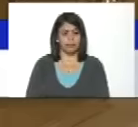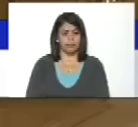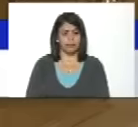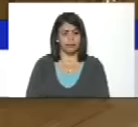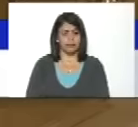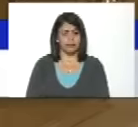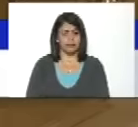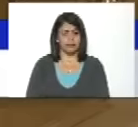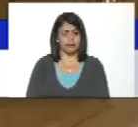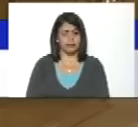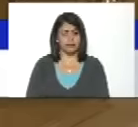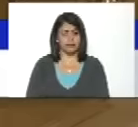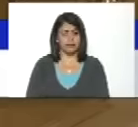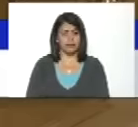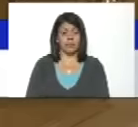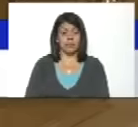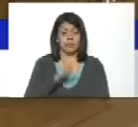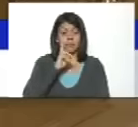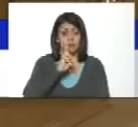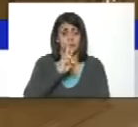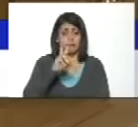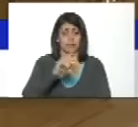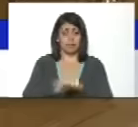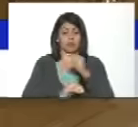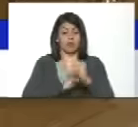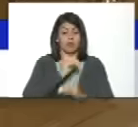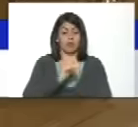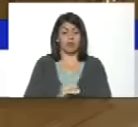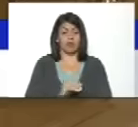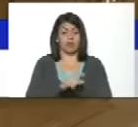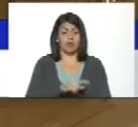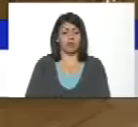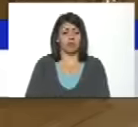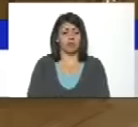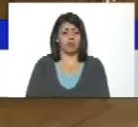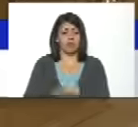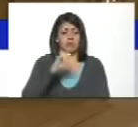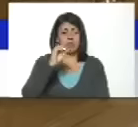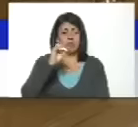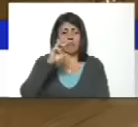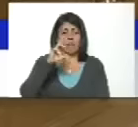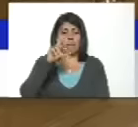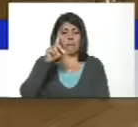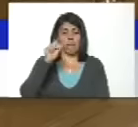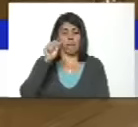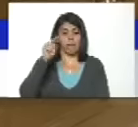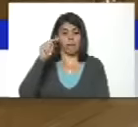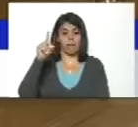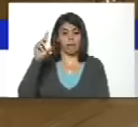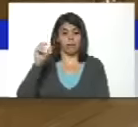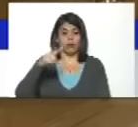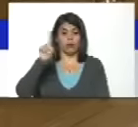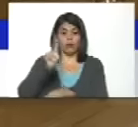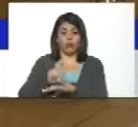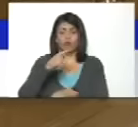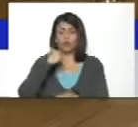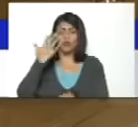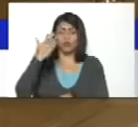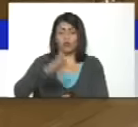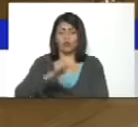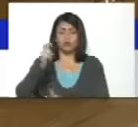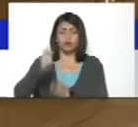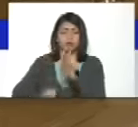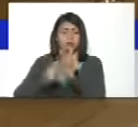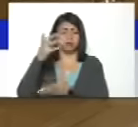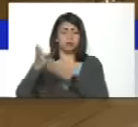Cuando vemos lo que son capaces de hacer, ¿fue Orlando el único asesinado y prendido